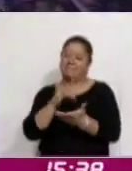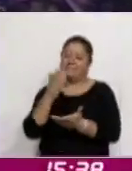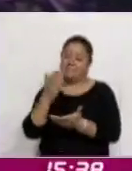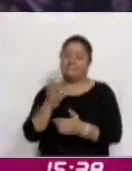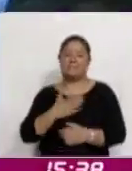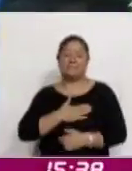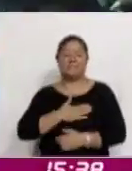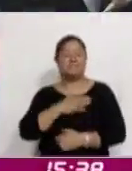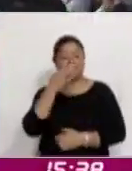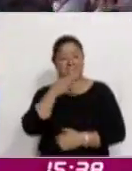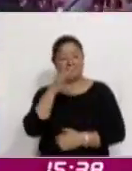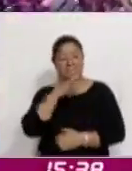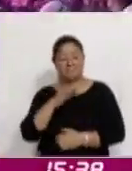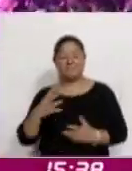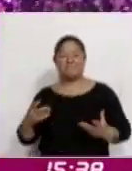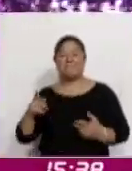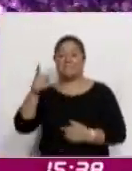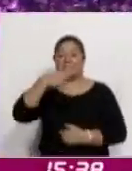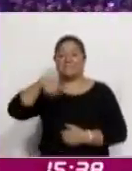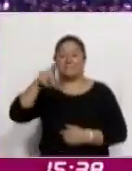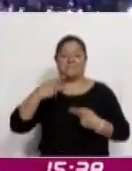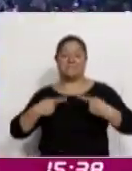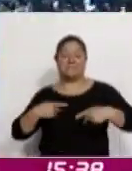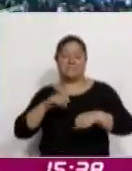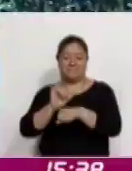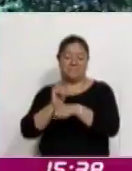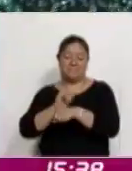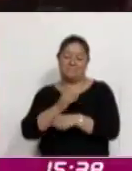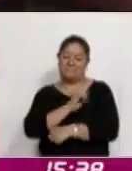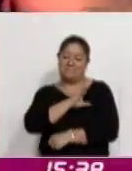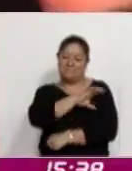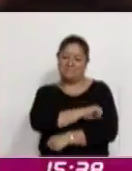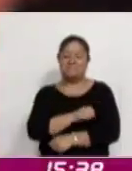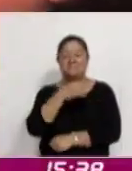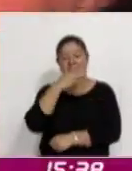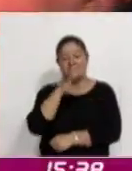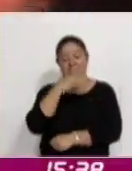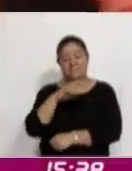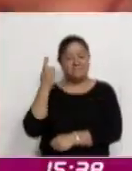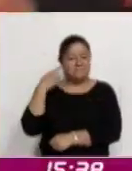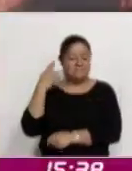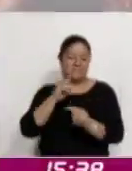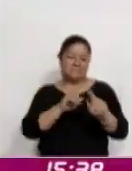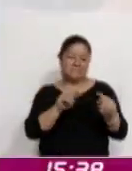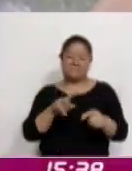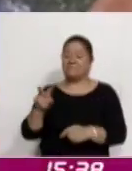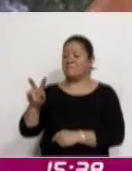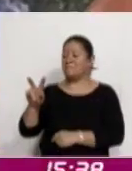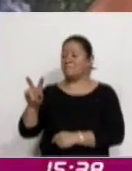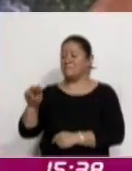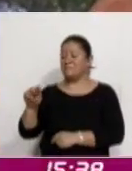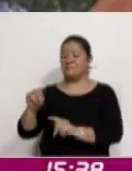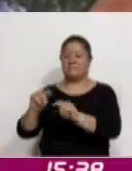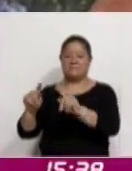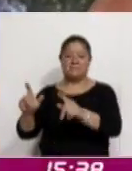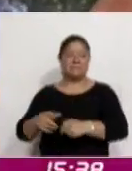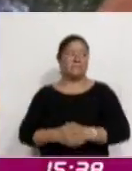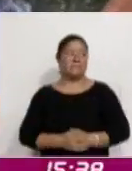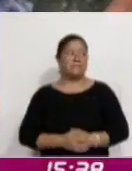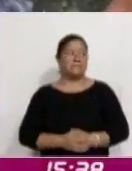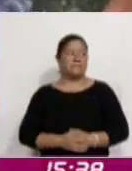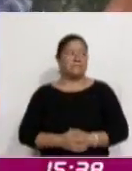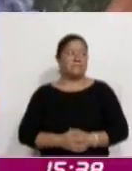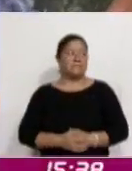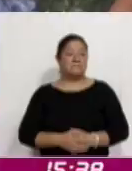podrá celebrar junto a sus artistas favoritos los aniversarios de Radio Tlaxcala y Tlaxcala Televisión. La verdad es muy bueno